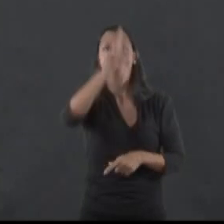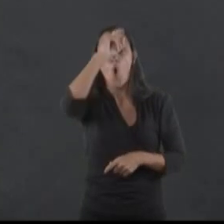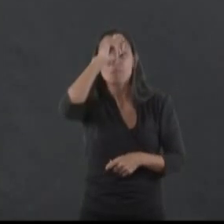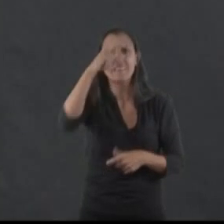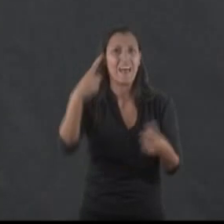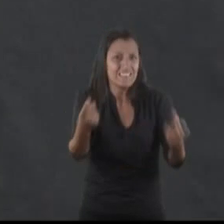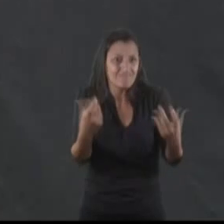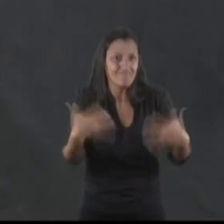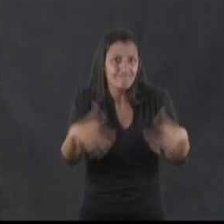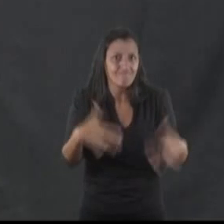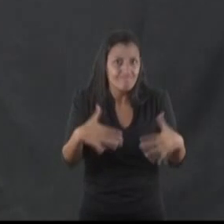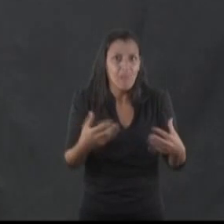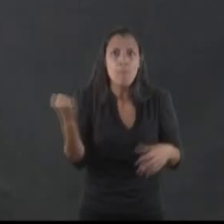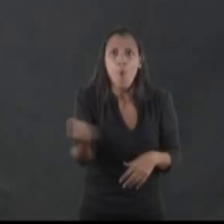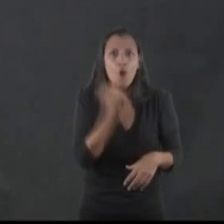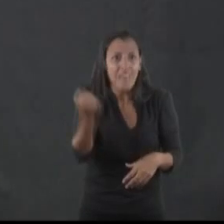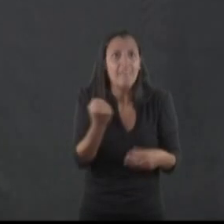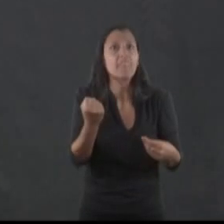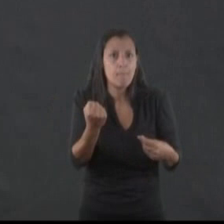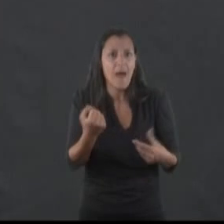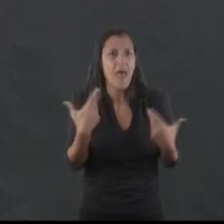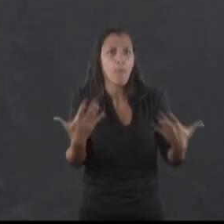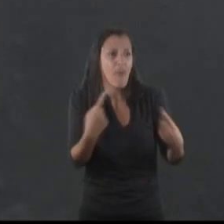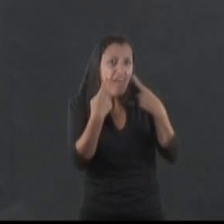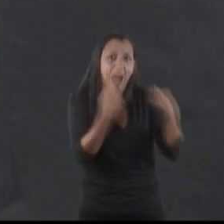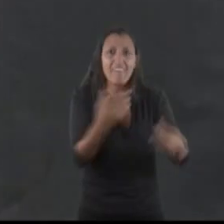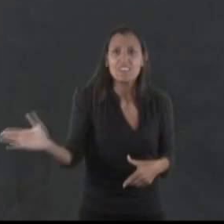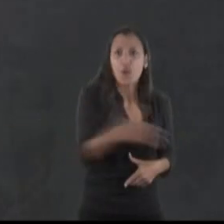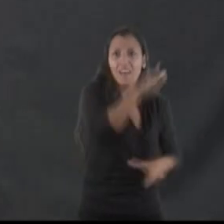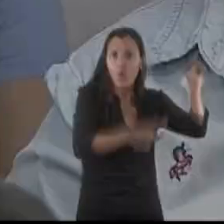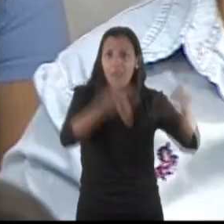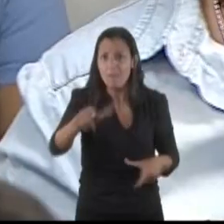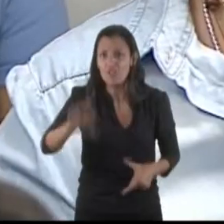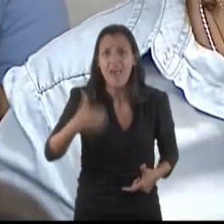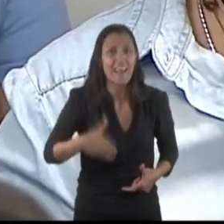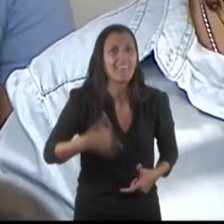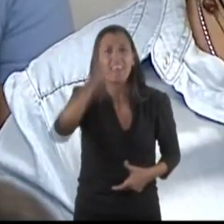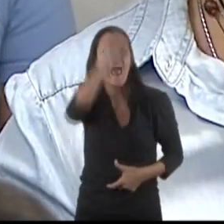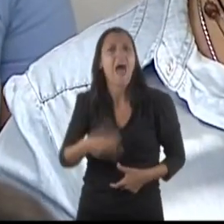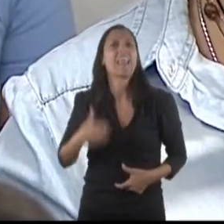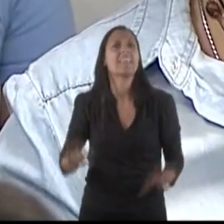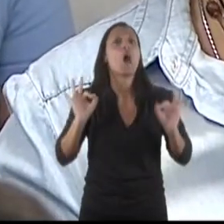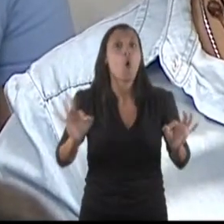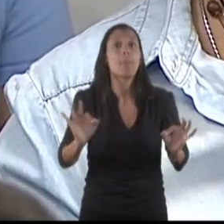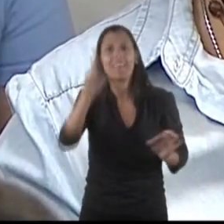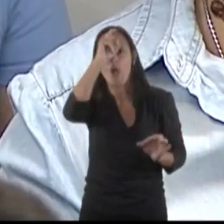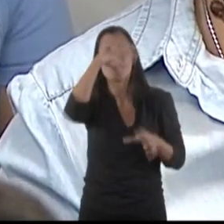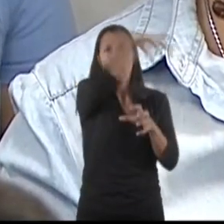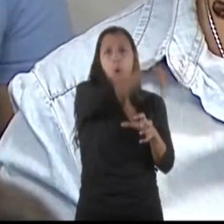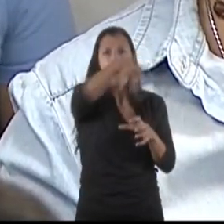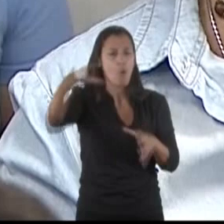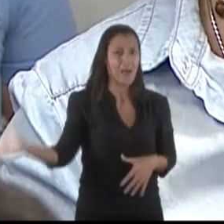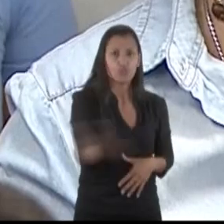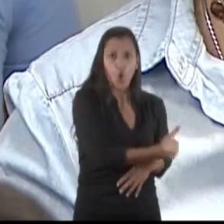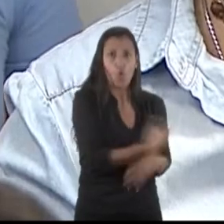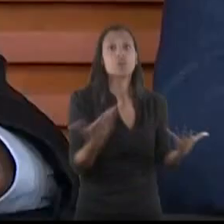hicieron falta para poder atender a los argentinos y a las argentinas. En todos los rincones del país fueron esos hospitales.